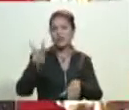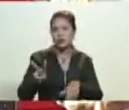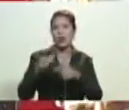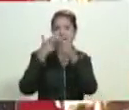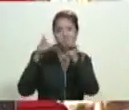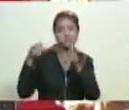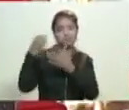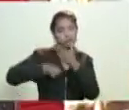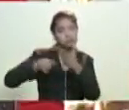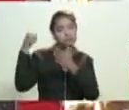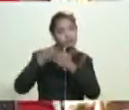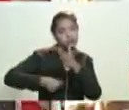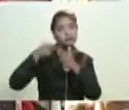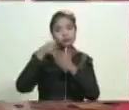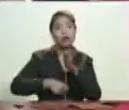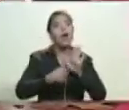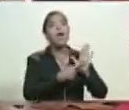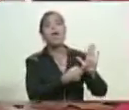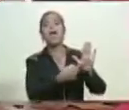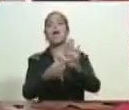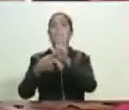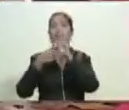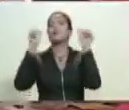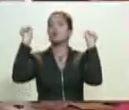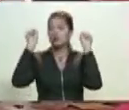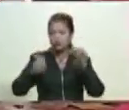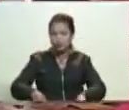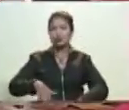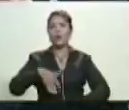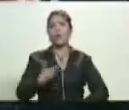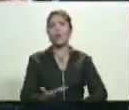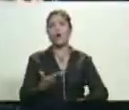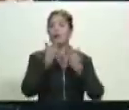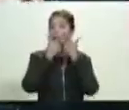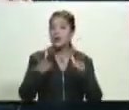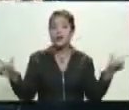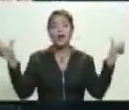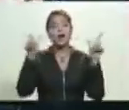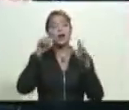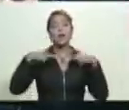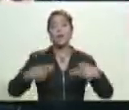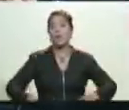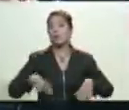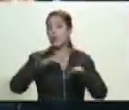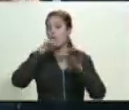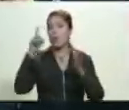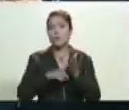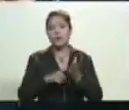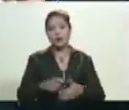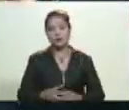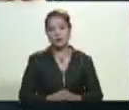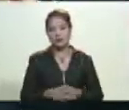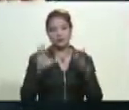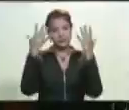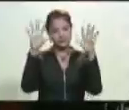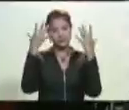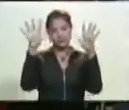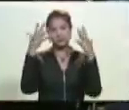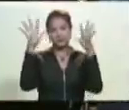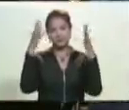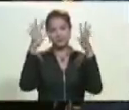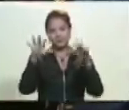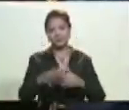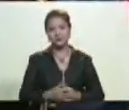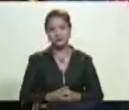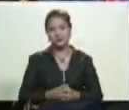estamos librando. Estamos dándole un ejemplo de que sí es posible liberar a la humanidad toda. Yo quiero despedirme